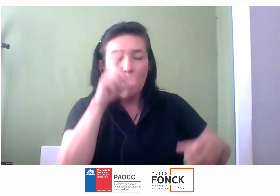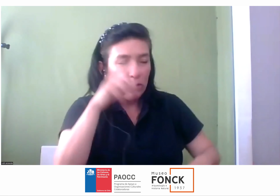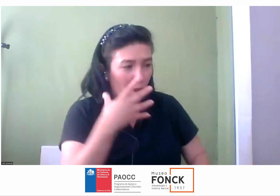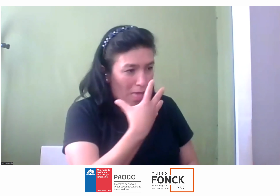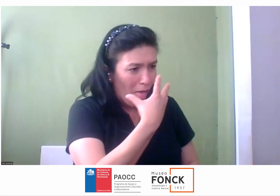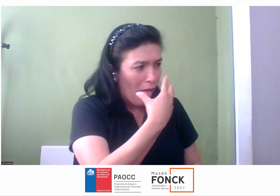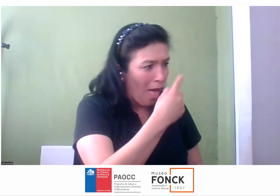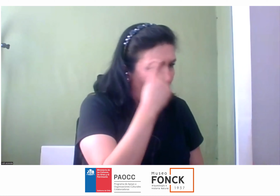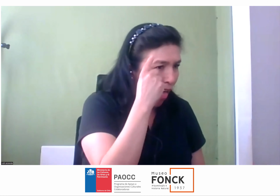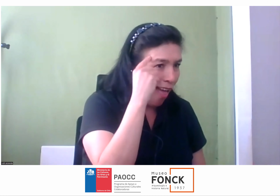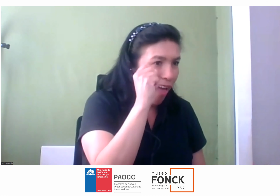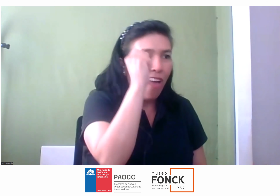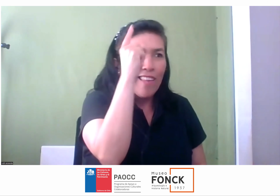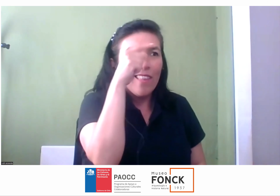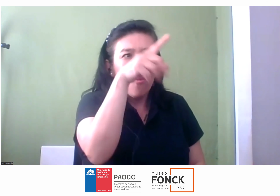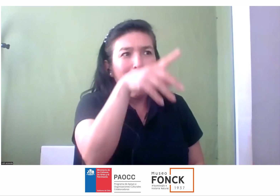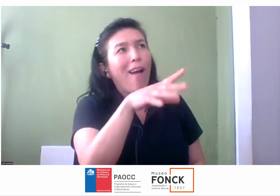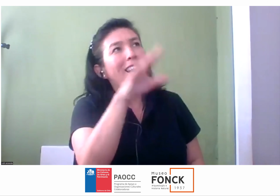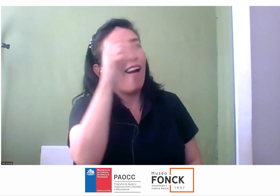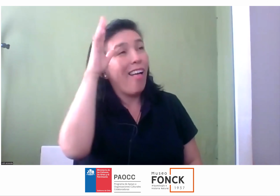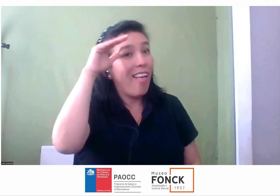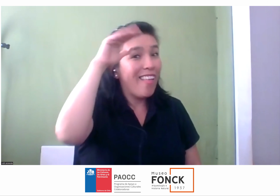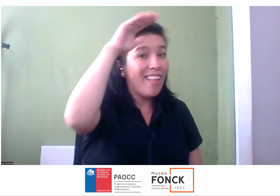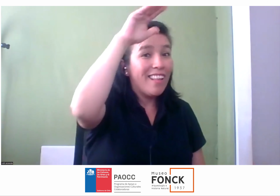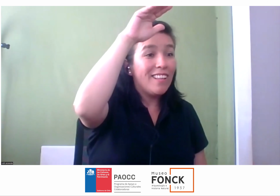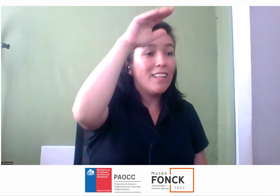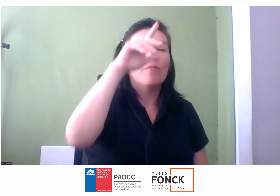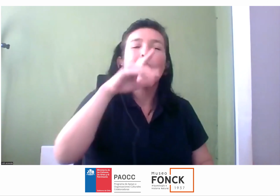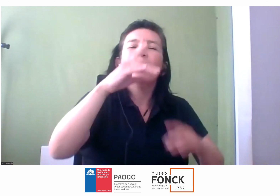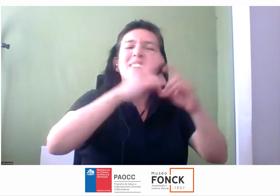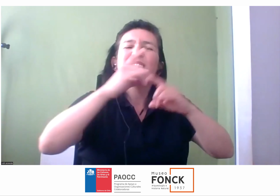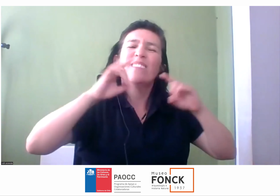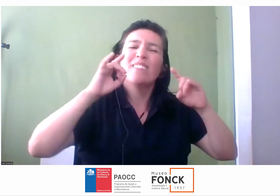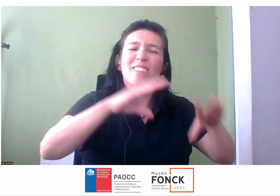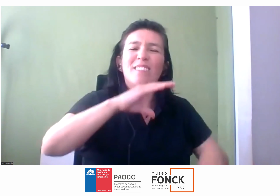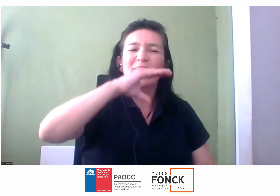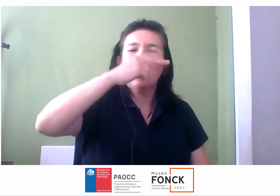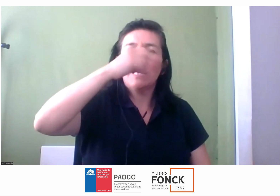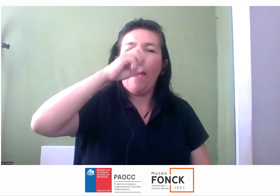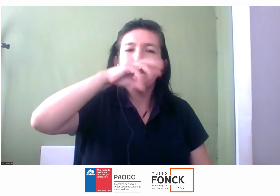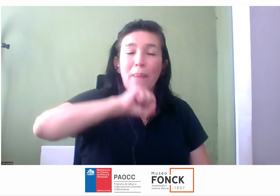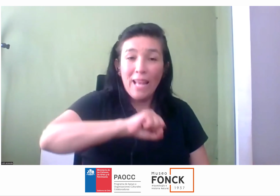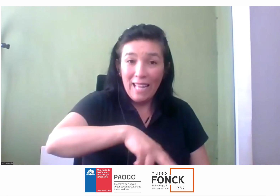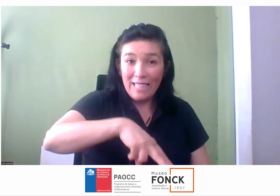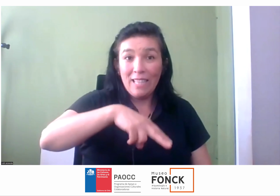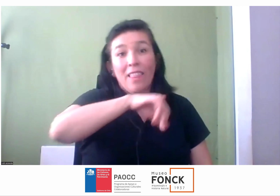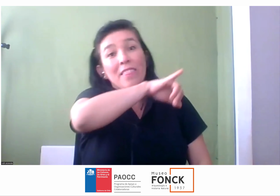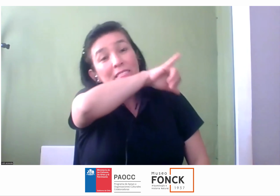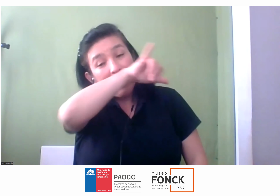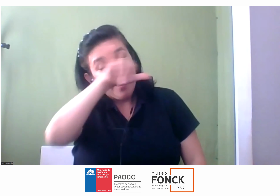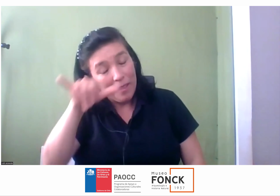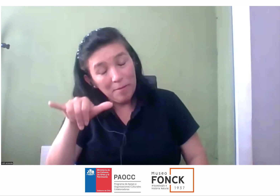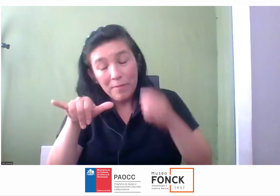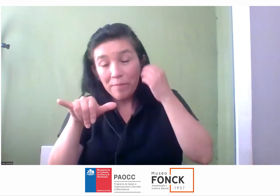¿ya? Que se circunscriben en un arte chamánico, si se puede decir de alguna manera, a legitimar en base como a estas